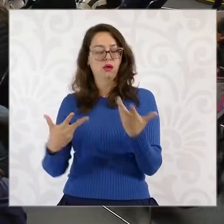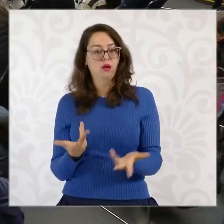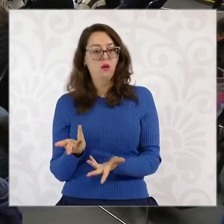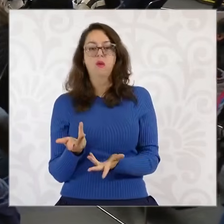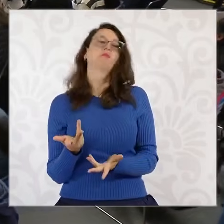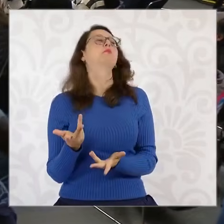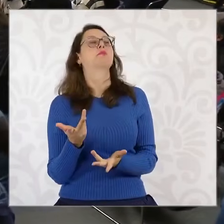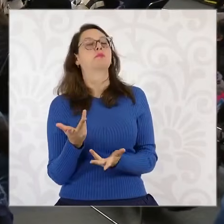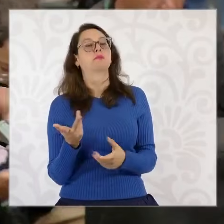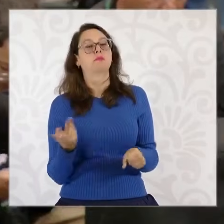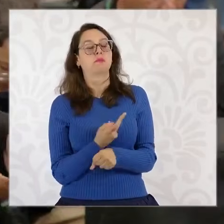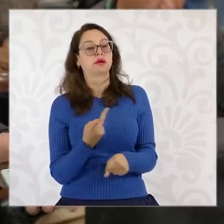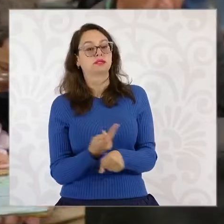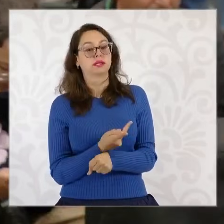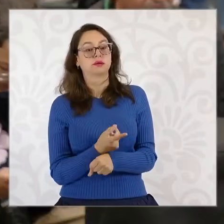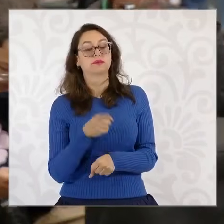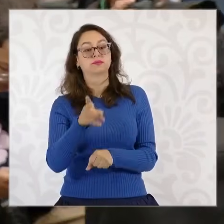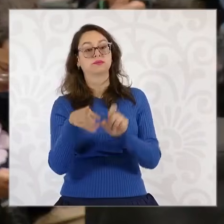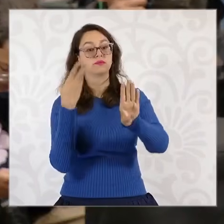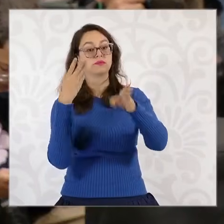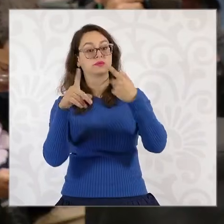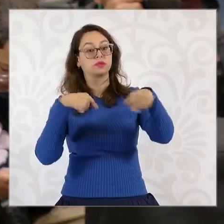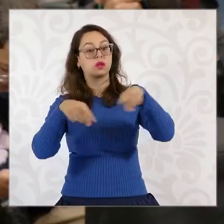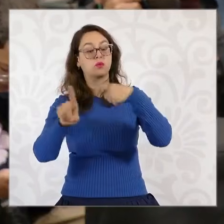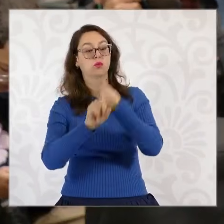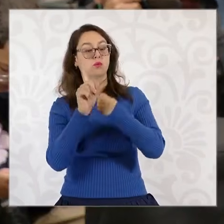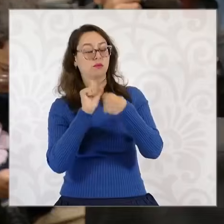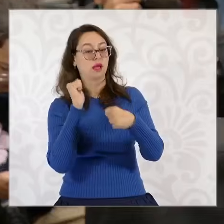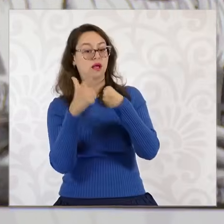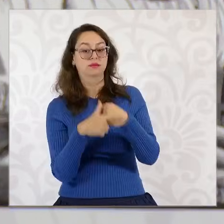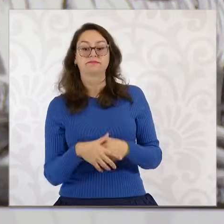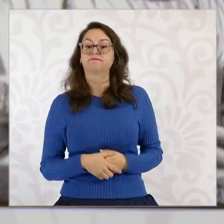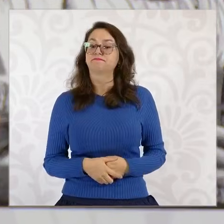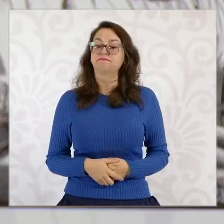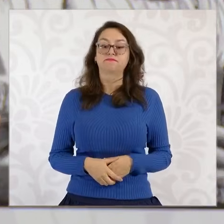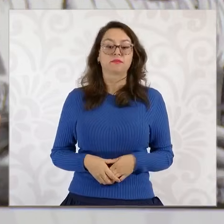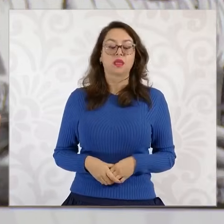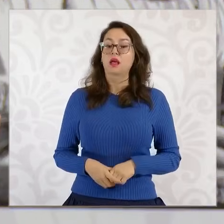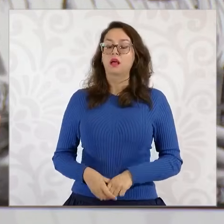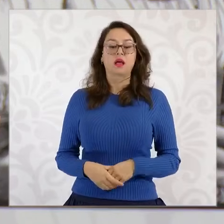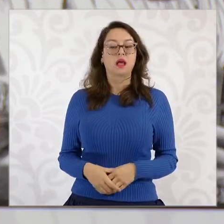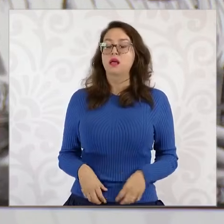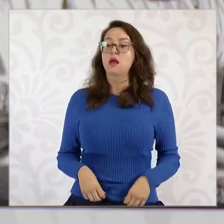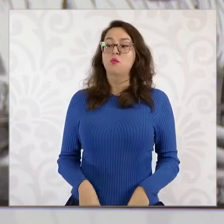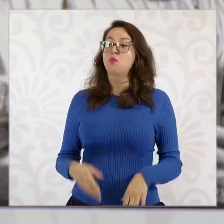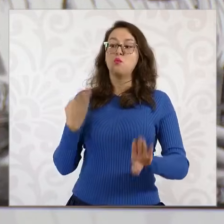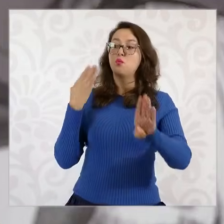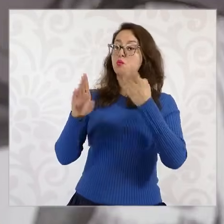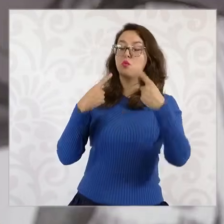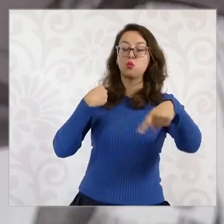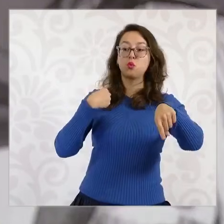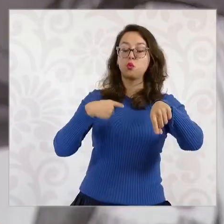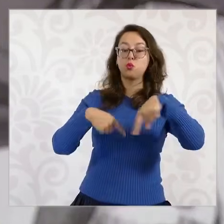provocar que ese campeonato pues tuviera algún contratiempo. No va a haber ningún problema en el Mundial, ninguno. Ahora,